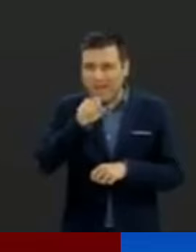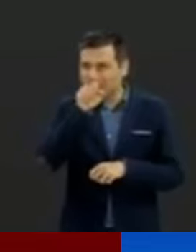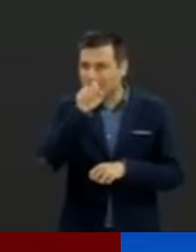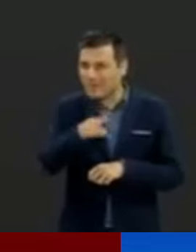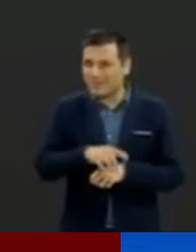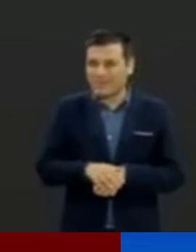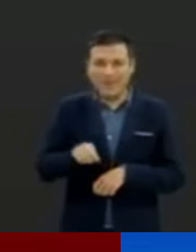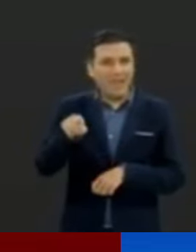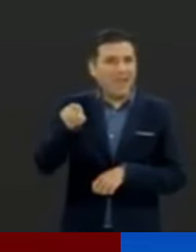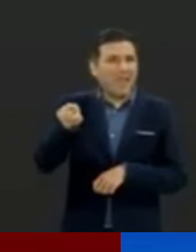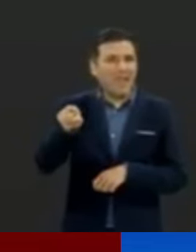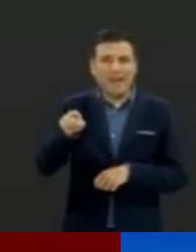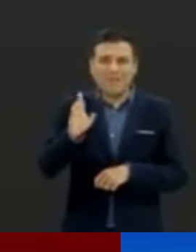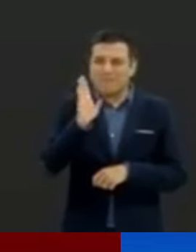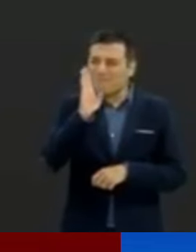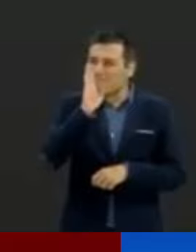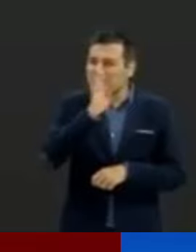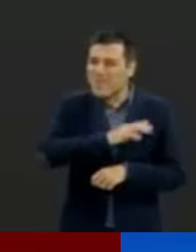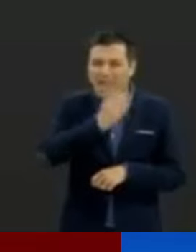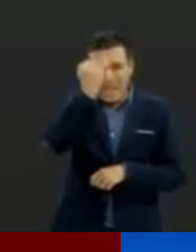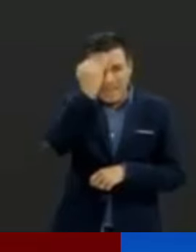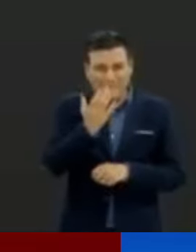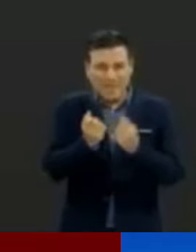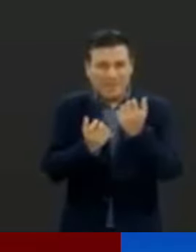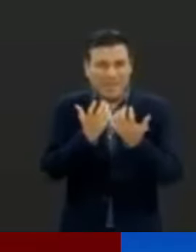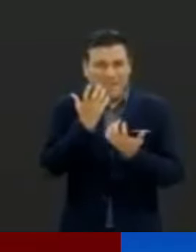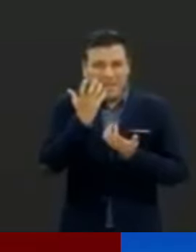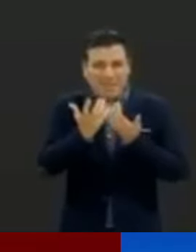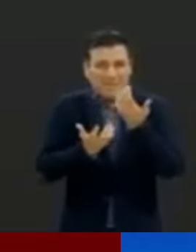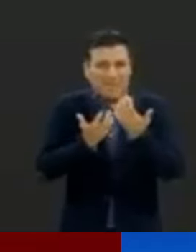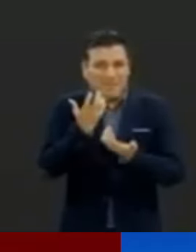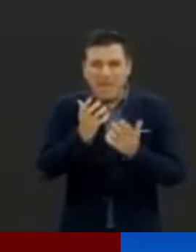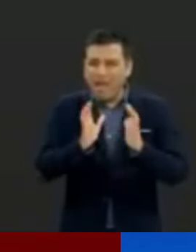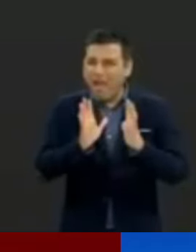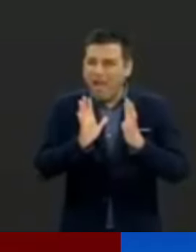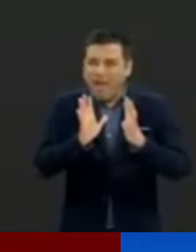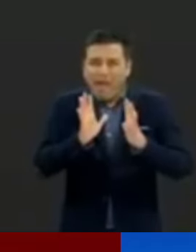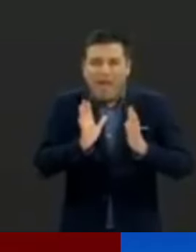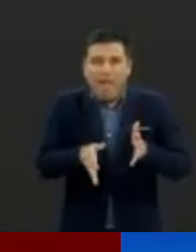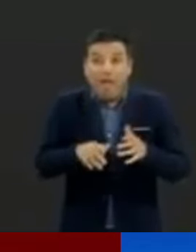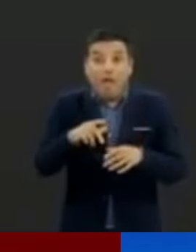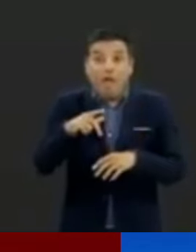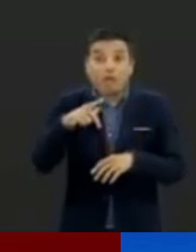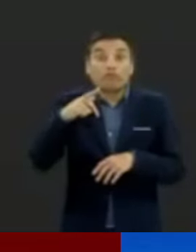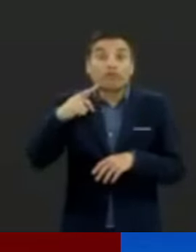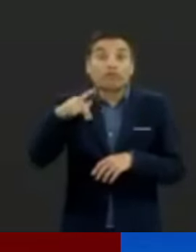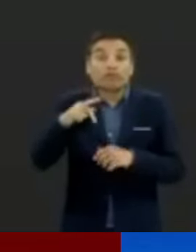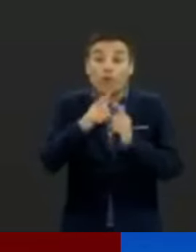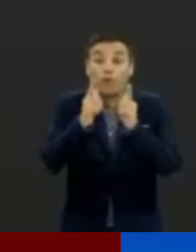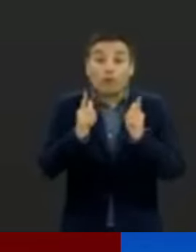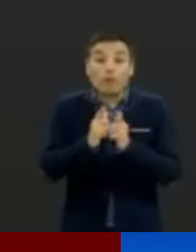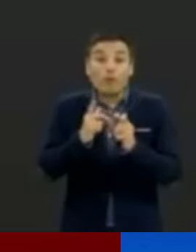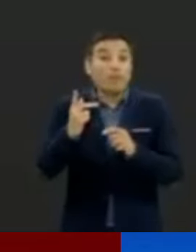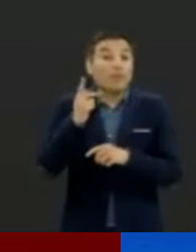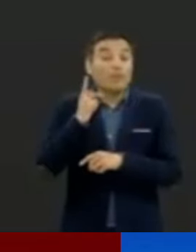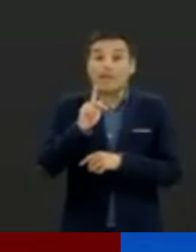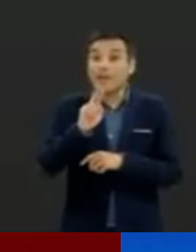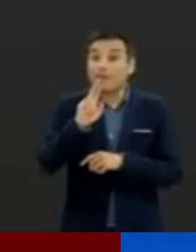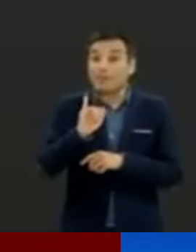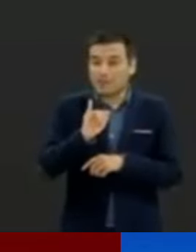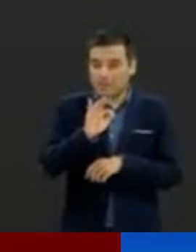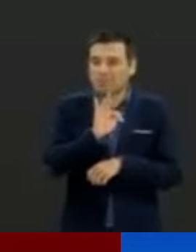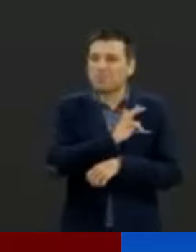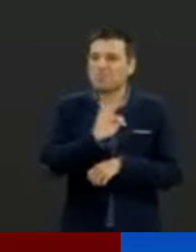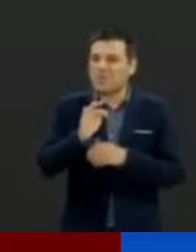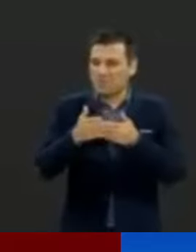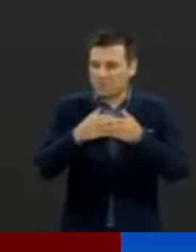en que se encuentra está a un proceso electoral de distancia de llevar a su partido al umbral de continuar o no con el